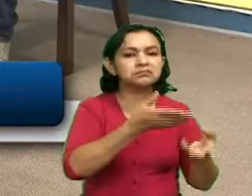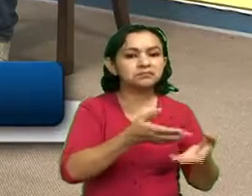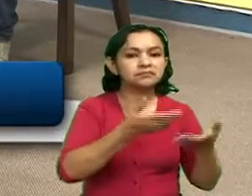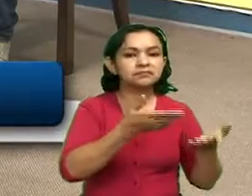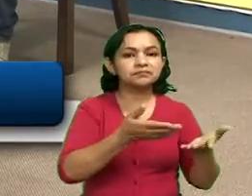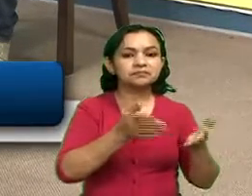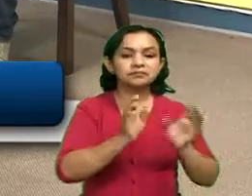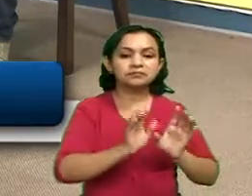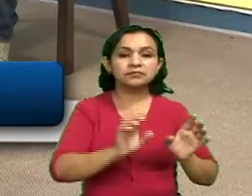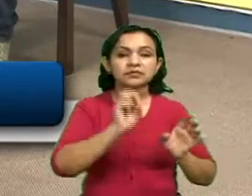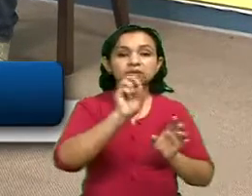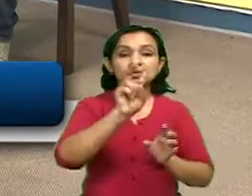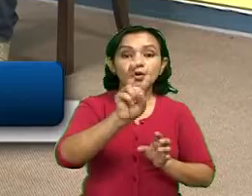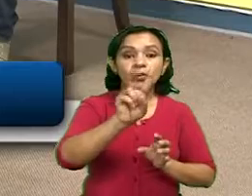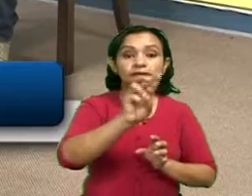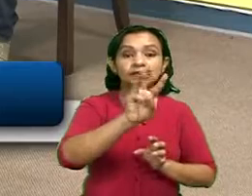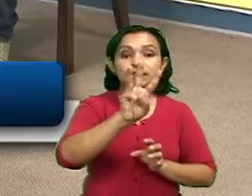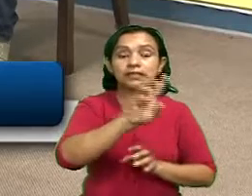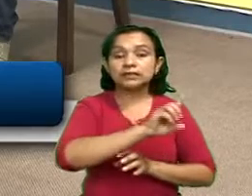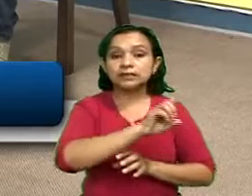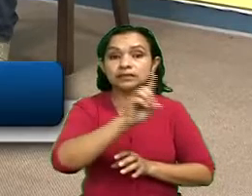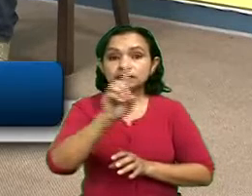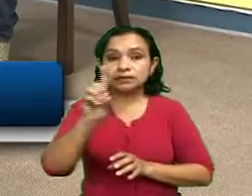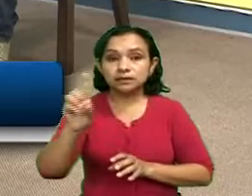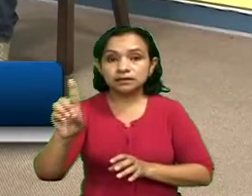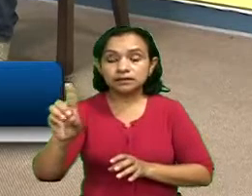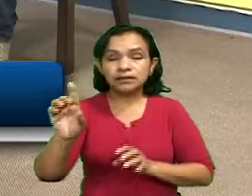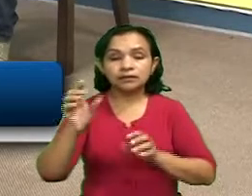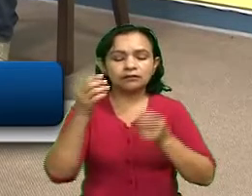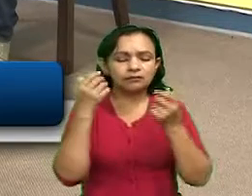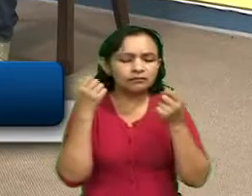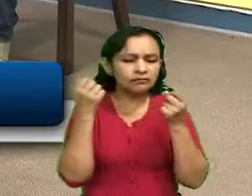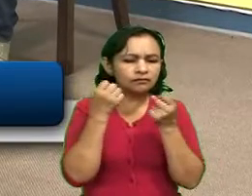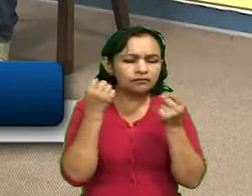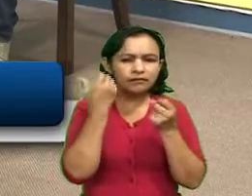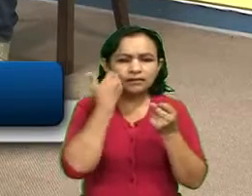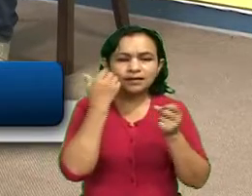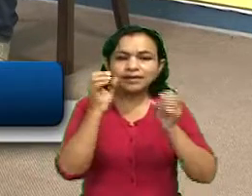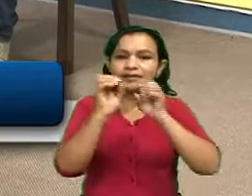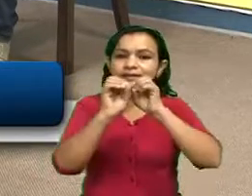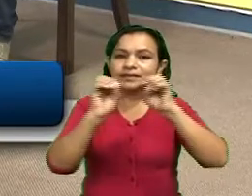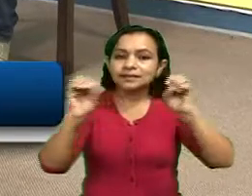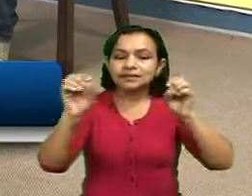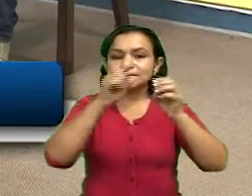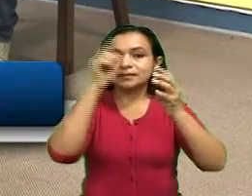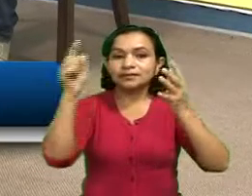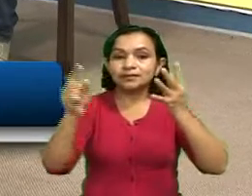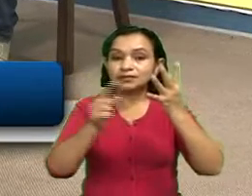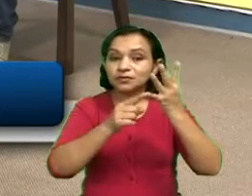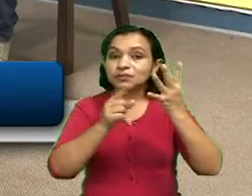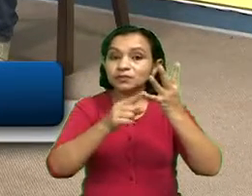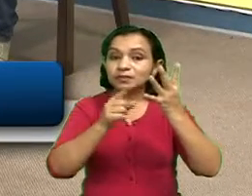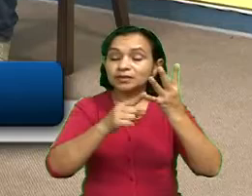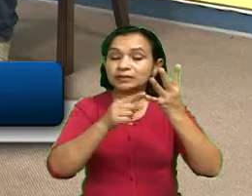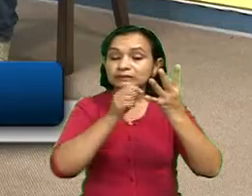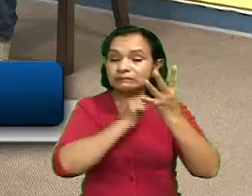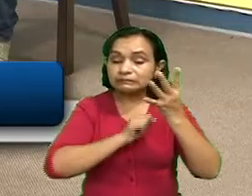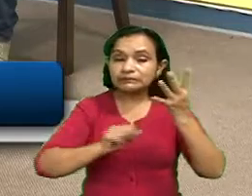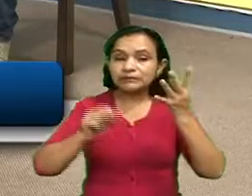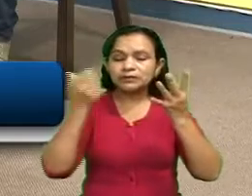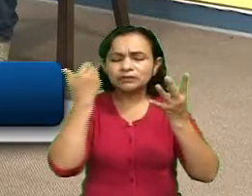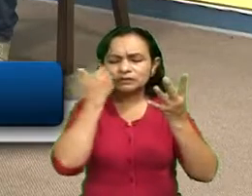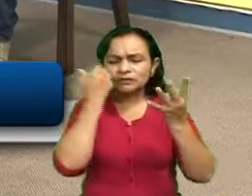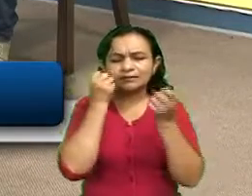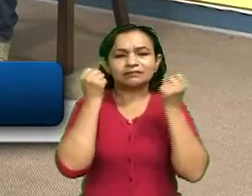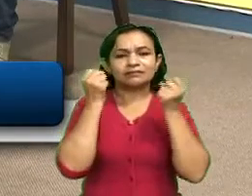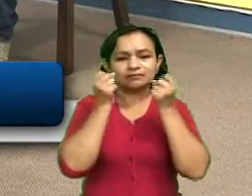veces el niño pasa de 2 a 3 días con el cuadro diarreico sin presentar fiebre. Hemos tenido casos que al cuarto día que este niño ha presentado diarrea presenta fiebre